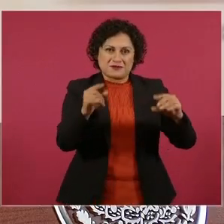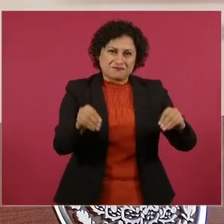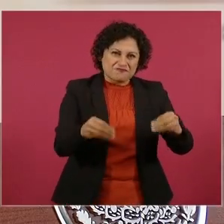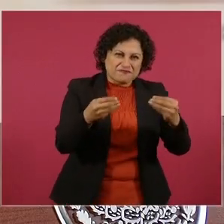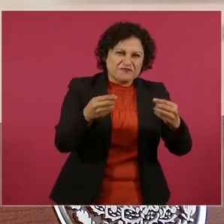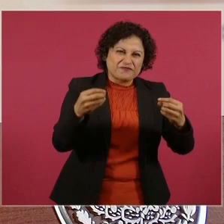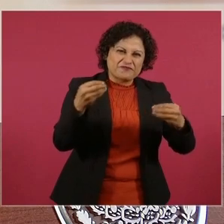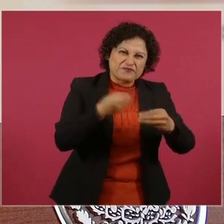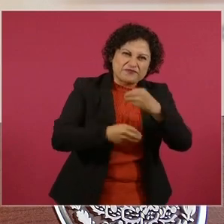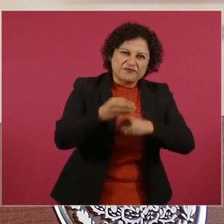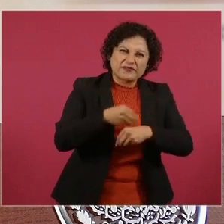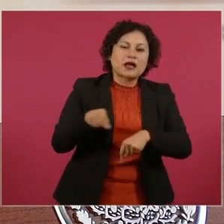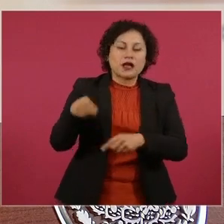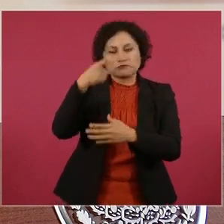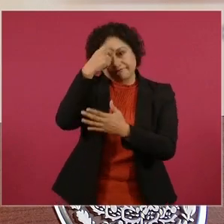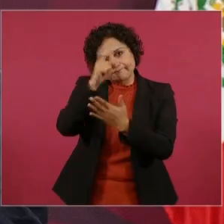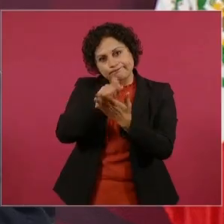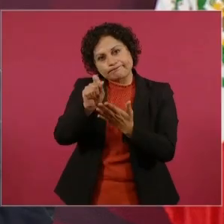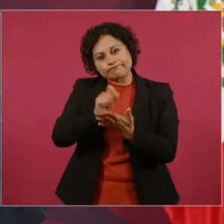conciliación